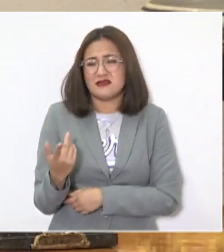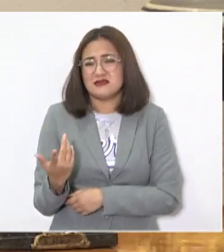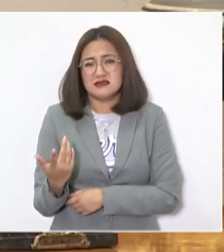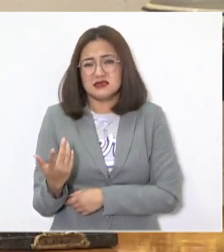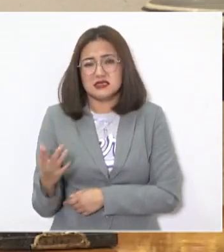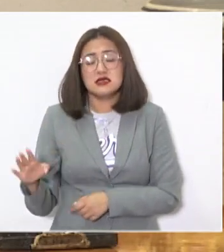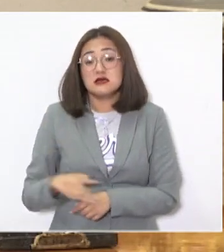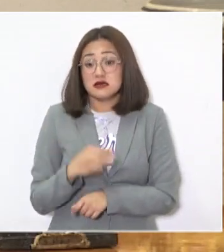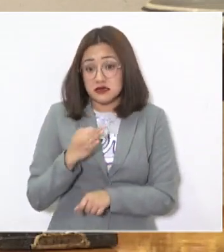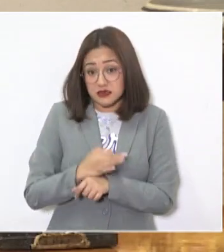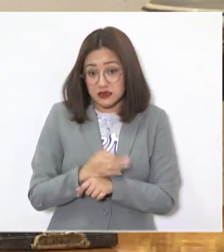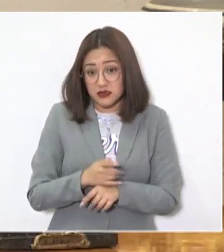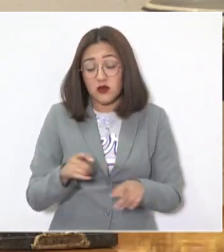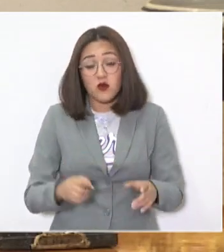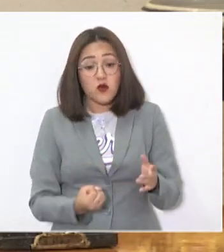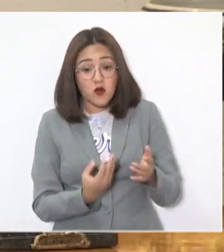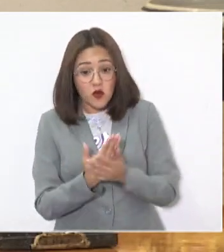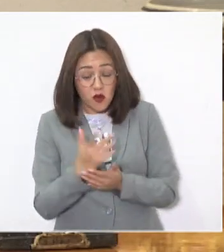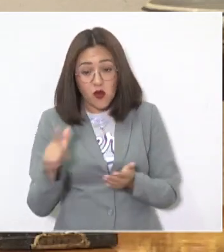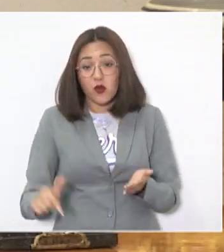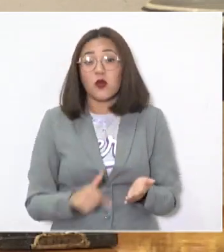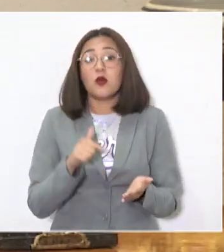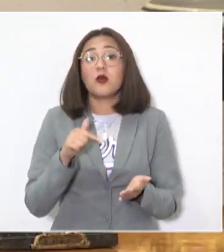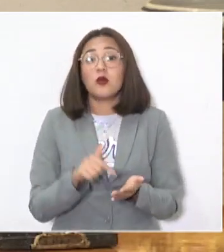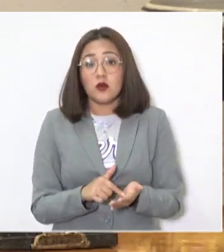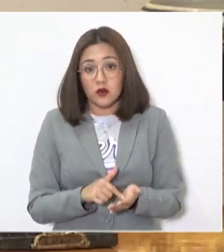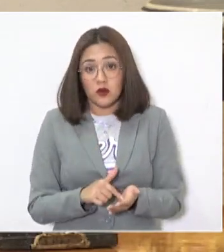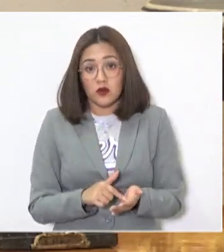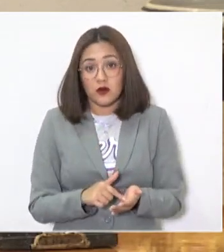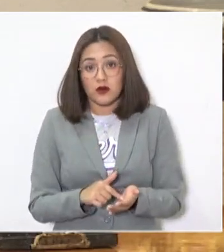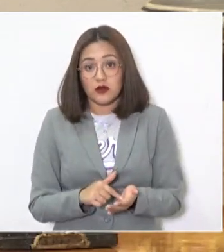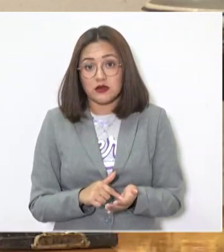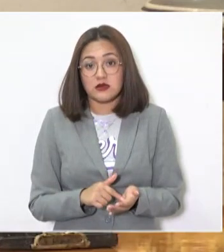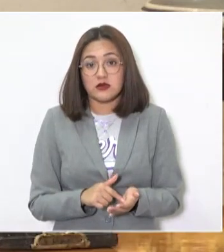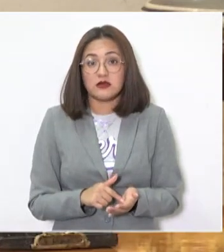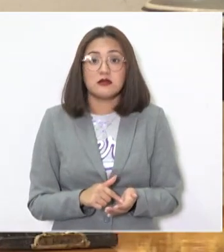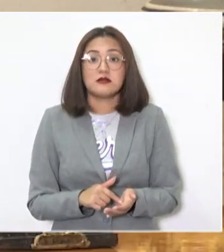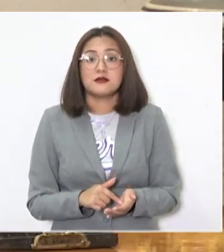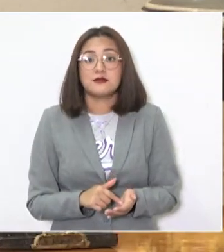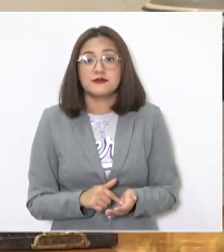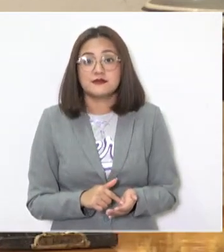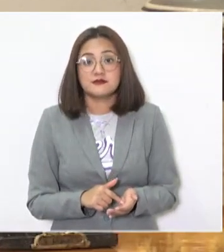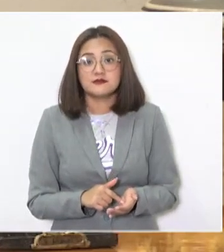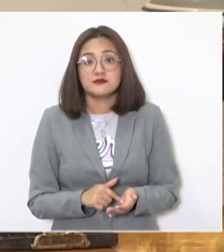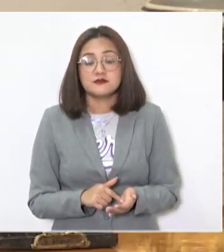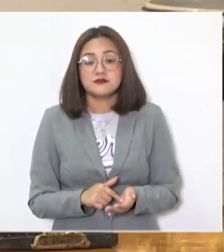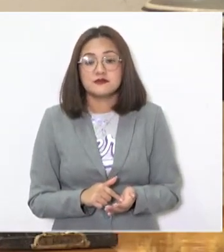Lo que se está proyectando es un nuevo auditorio. Nuevo auditorio.